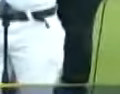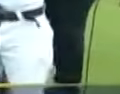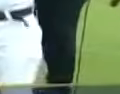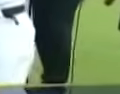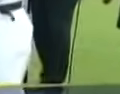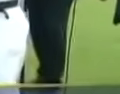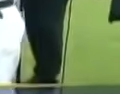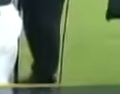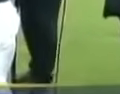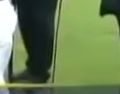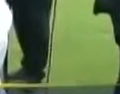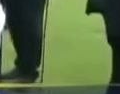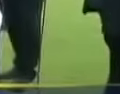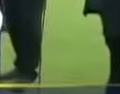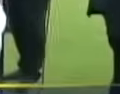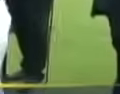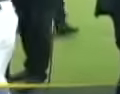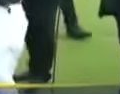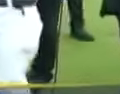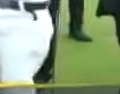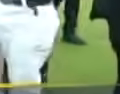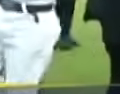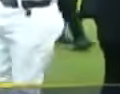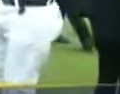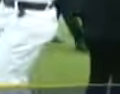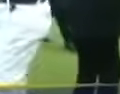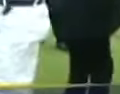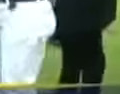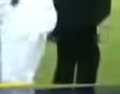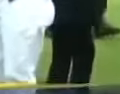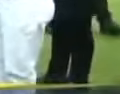Bueno, si tira de pie, mejor si pica en la pluma.